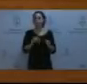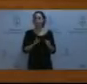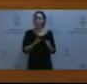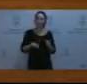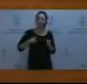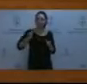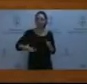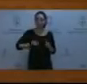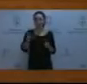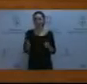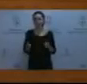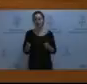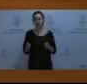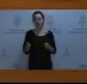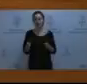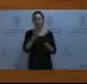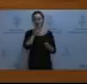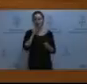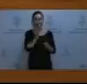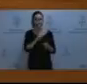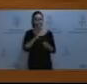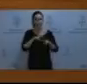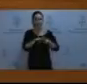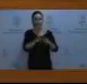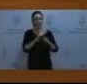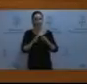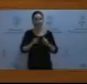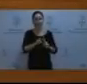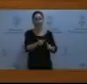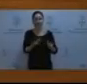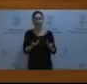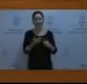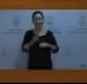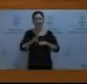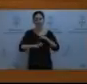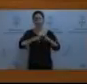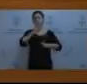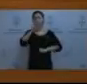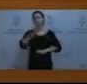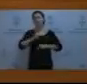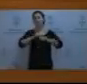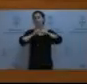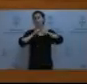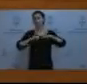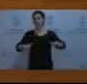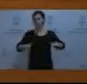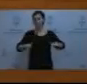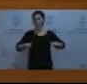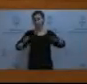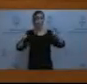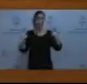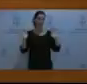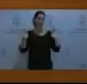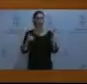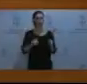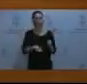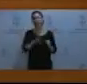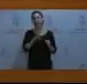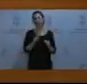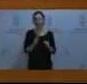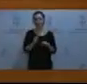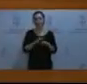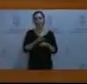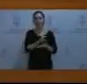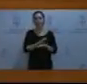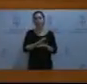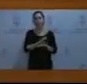desarrollar para la conservación e investigación de los mismos y para la restauración y su difusión. Hombre, yo hasta lo que entiendo, salvo que el consejero me